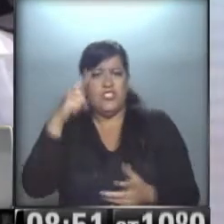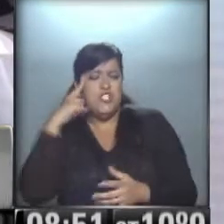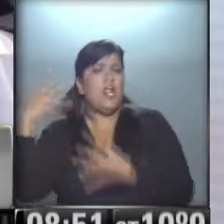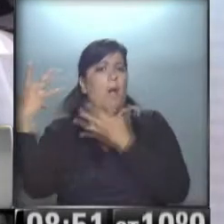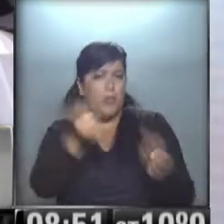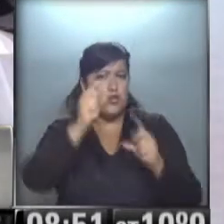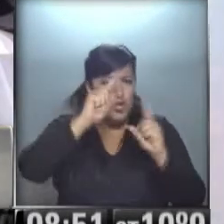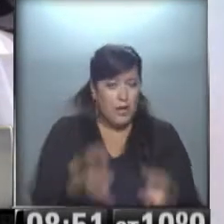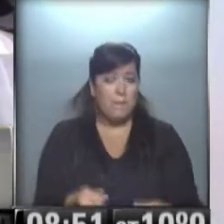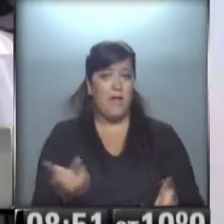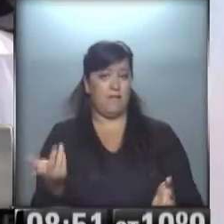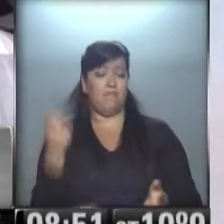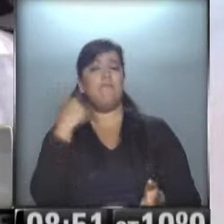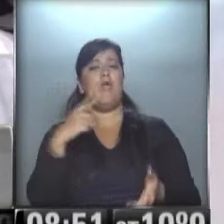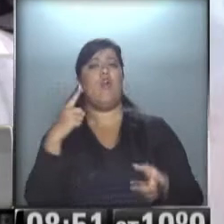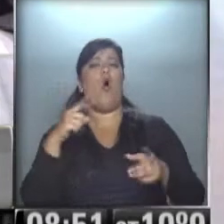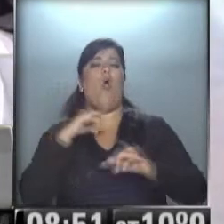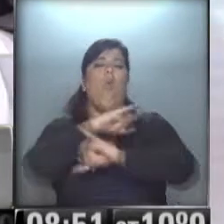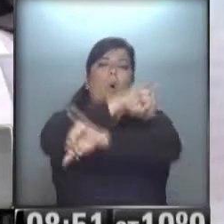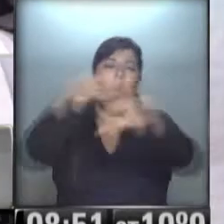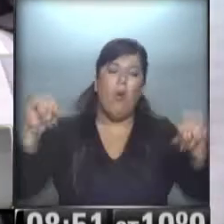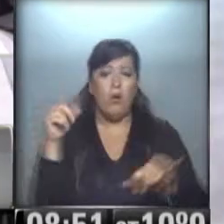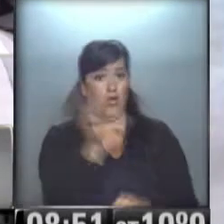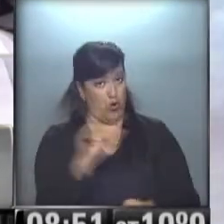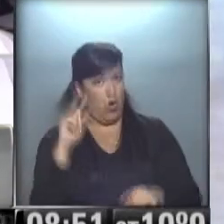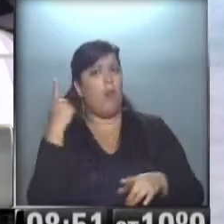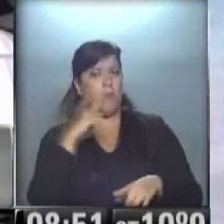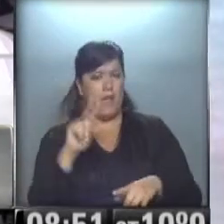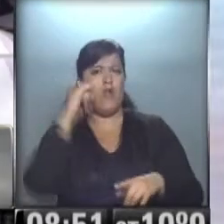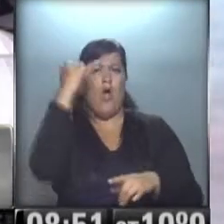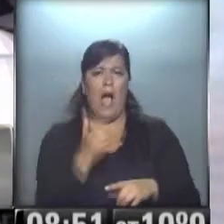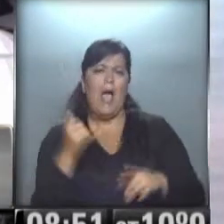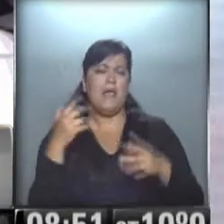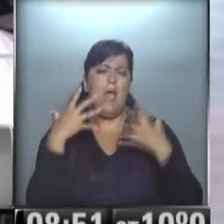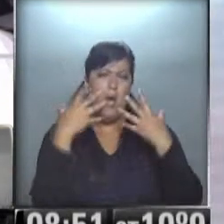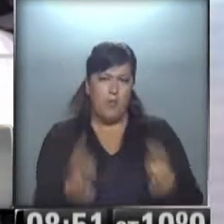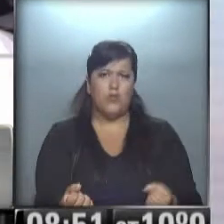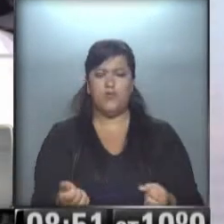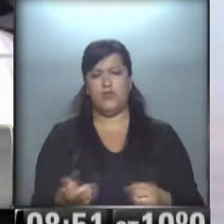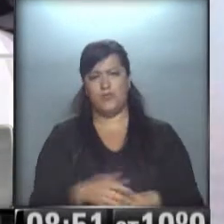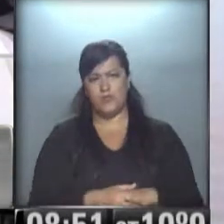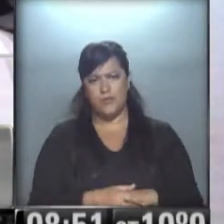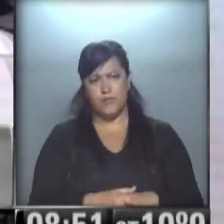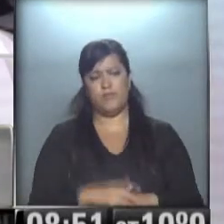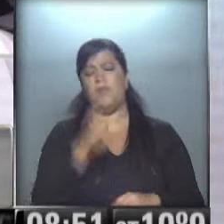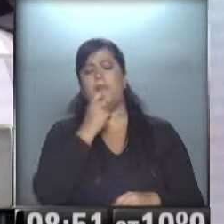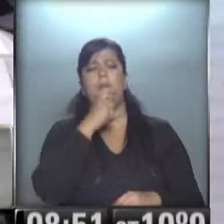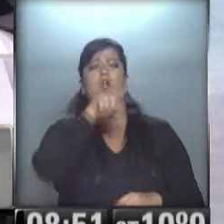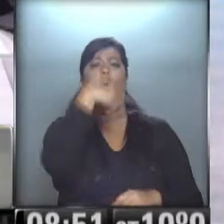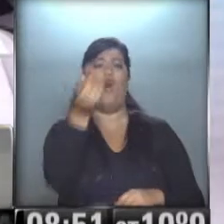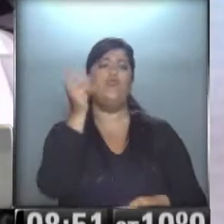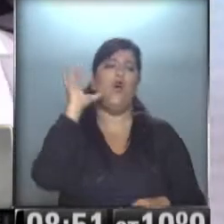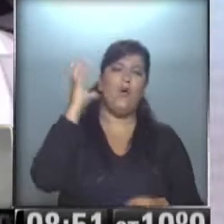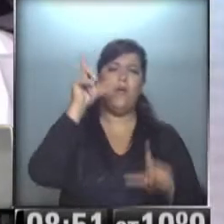no lo manifiestan y no lo expresan públicamente los medios que son opositores al gobierno, sino estaríamos hablando realmente de